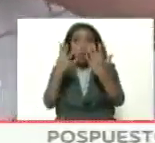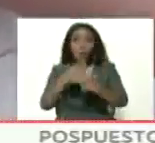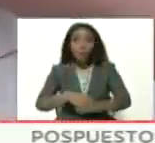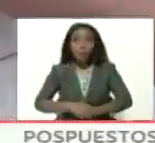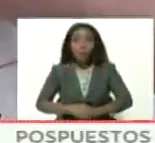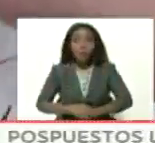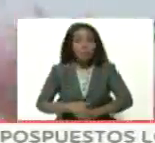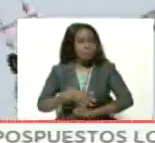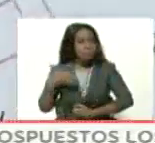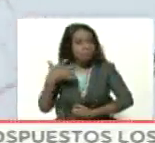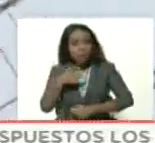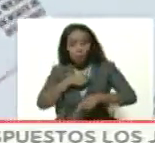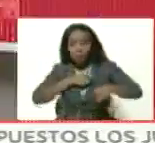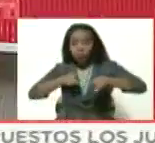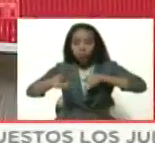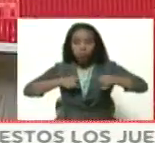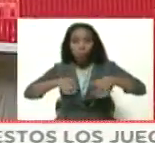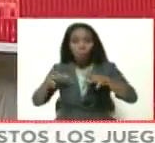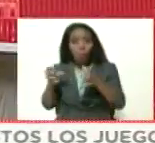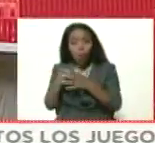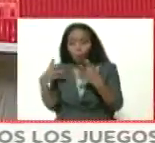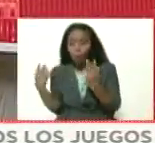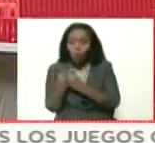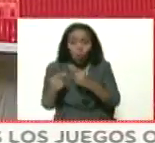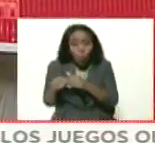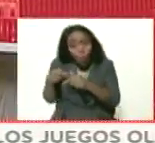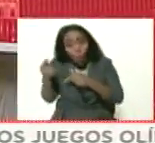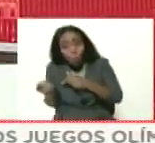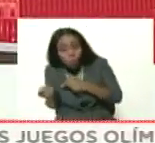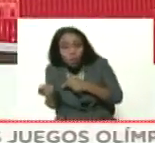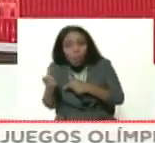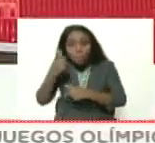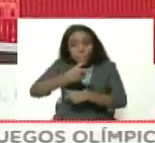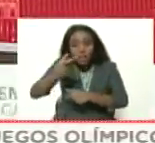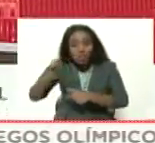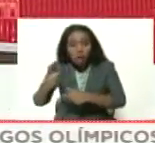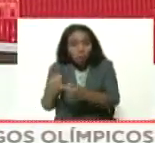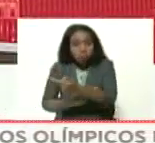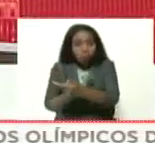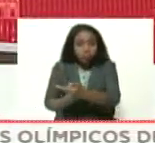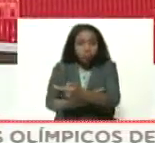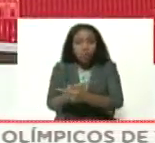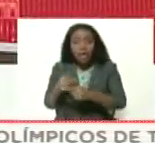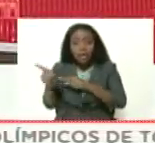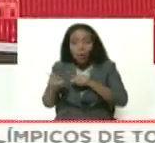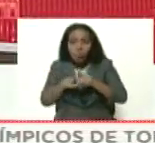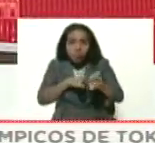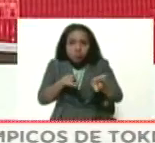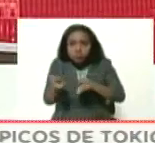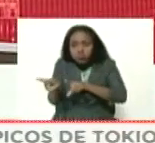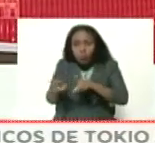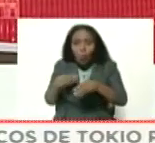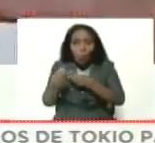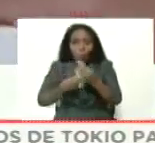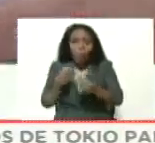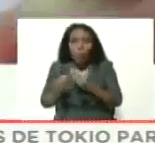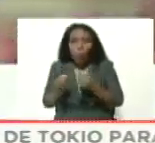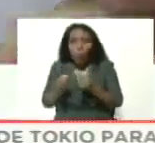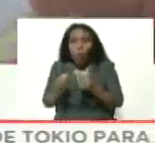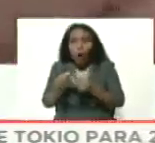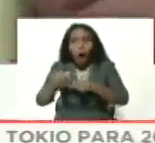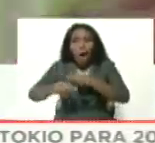que coordina junto con sus otros hermanos, Juvenal Sequea Torre y Juven